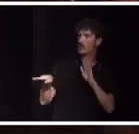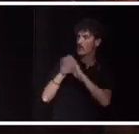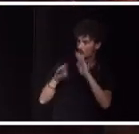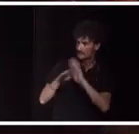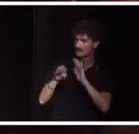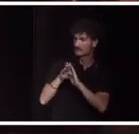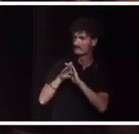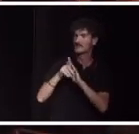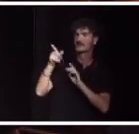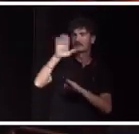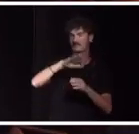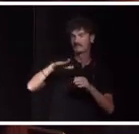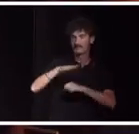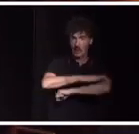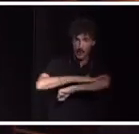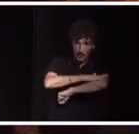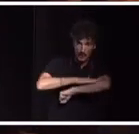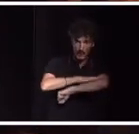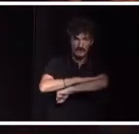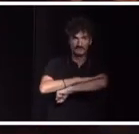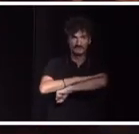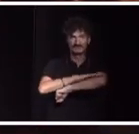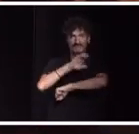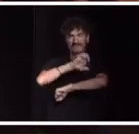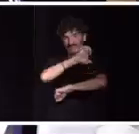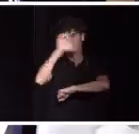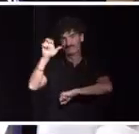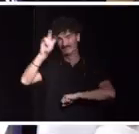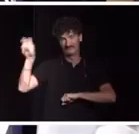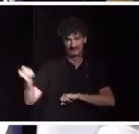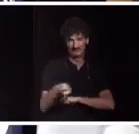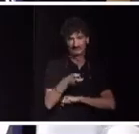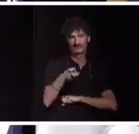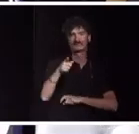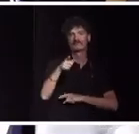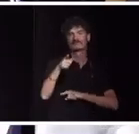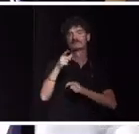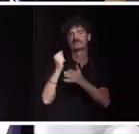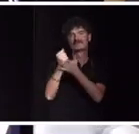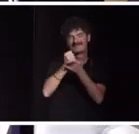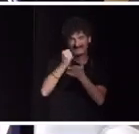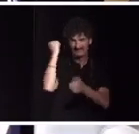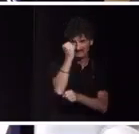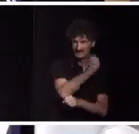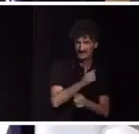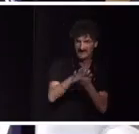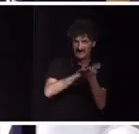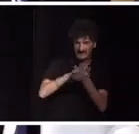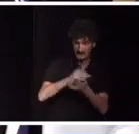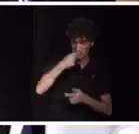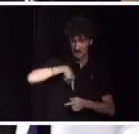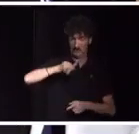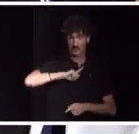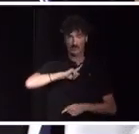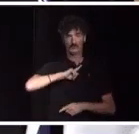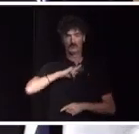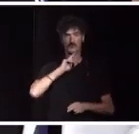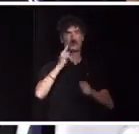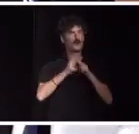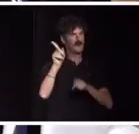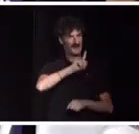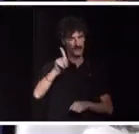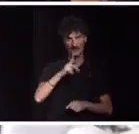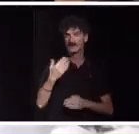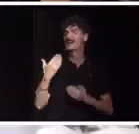gobiernos occidentales que están permitiendo ese genocidio. Y de millones de personas que están diciendo no en nuestro nombre. Gracias, Ione